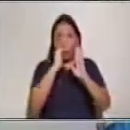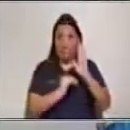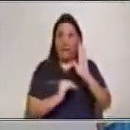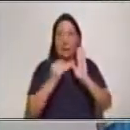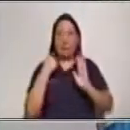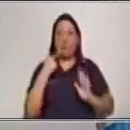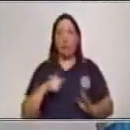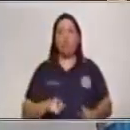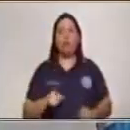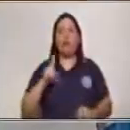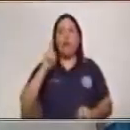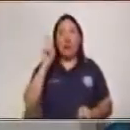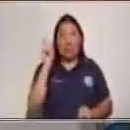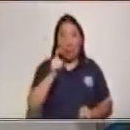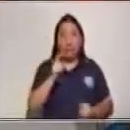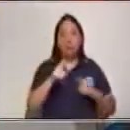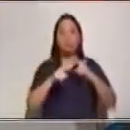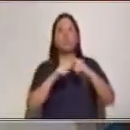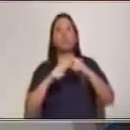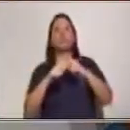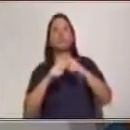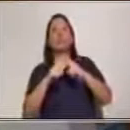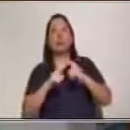múltiplo, debemos multiplicarlos.